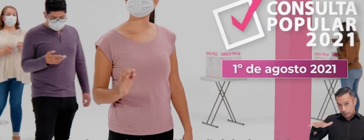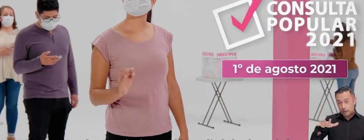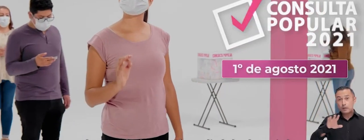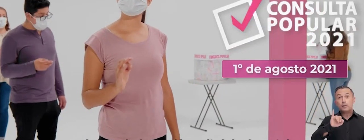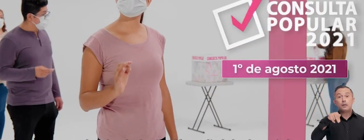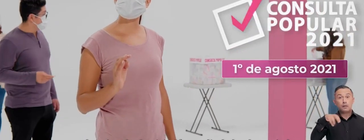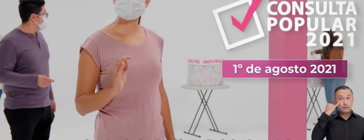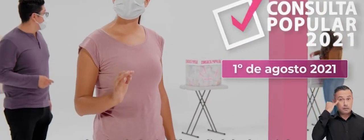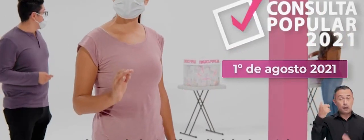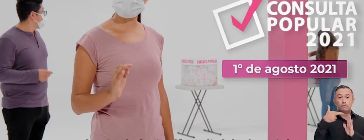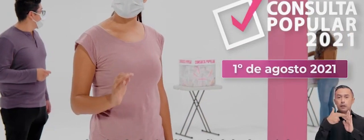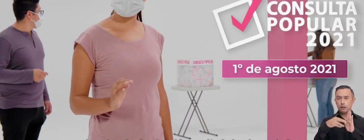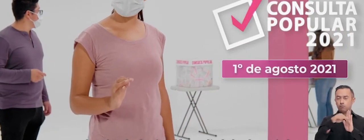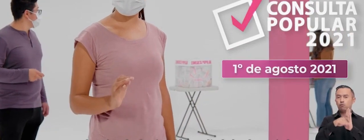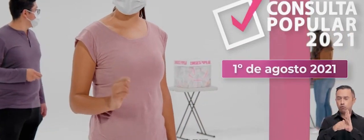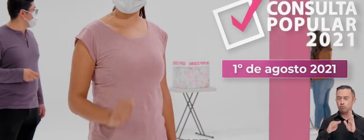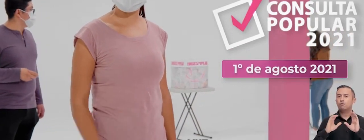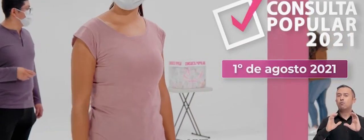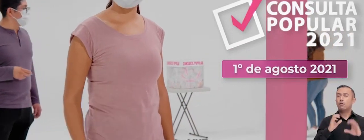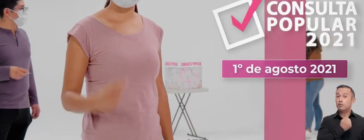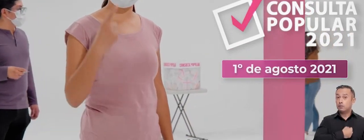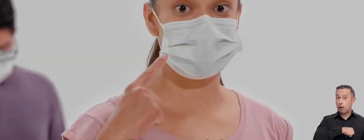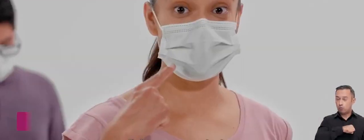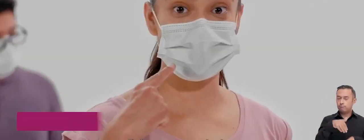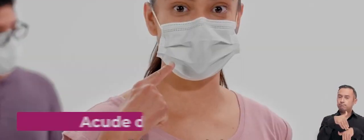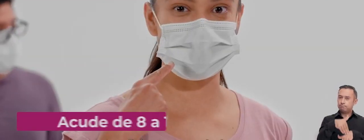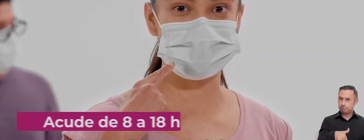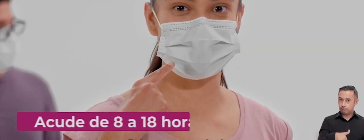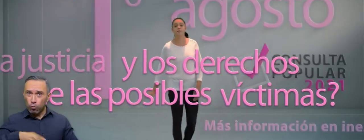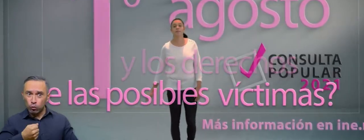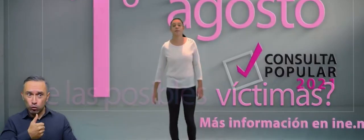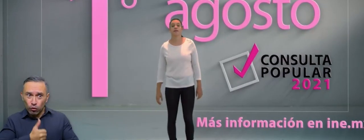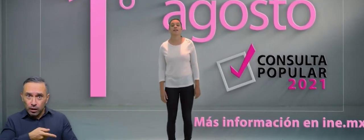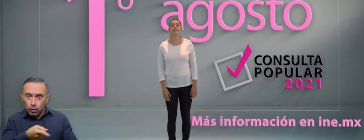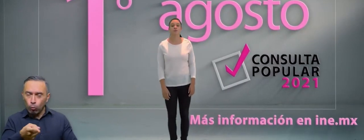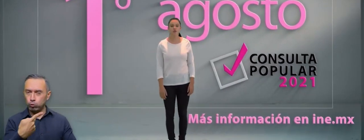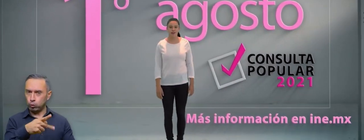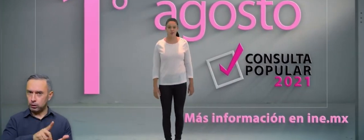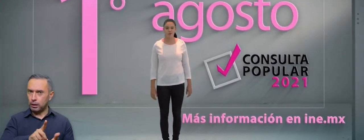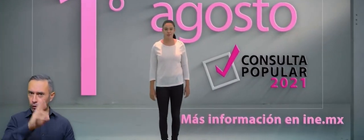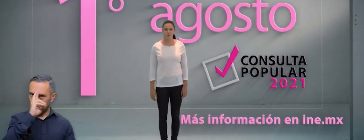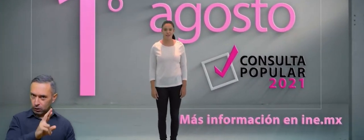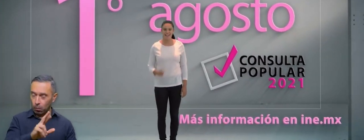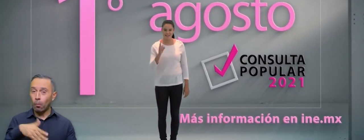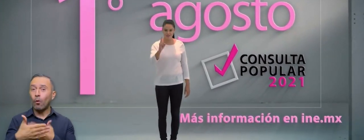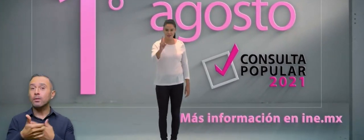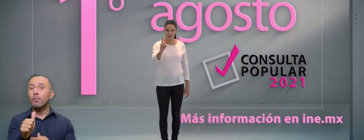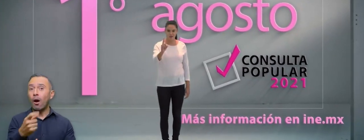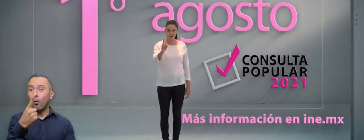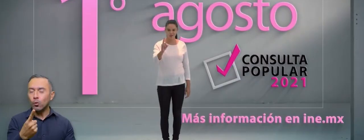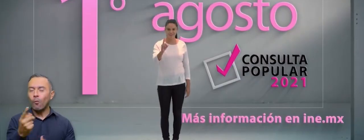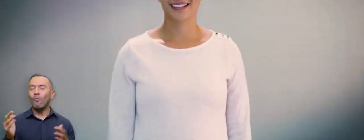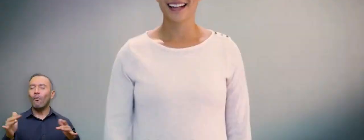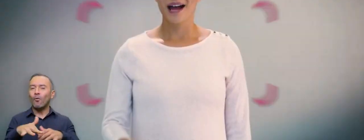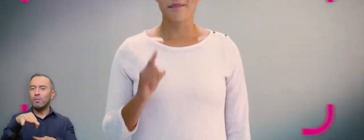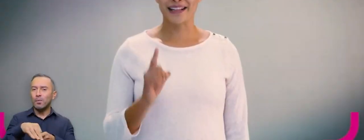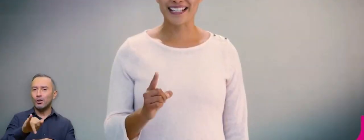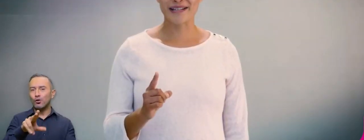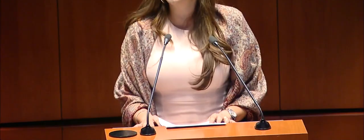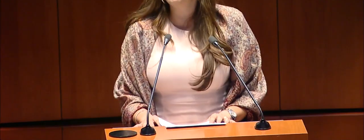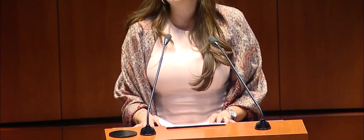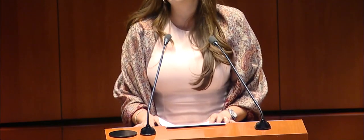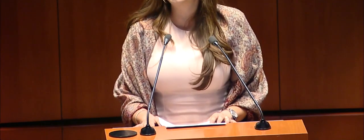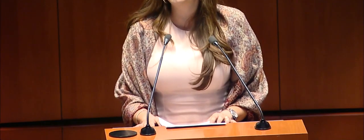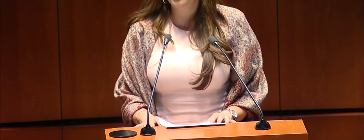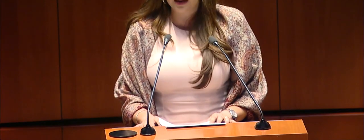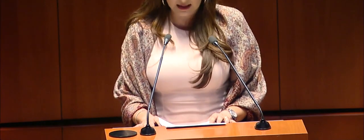Se vulnera su derecho a participar en este ejercicio que se llevará a cabo el próximo 1 de agosto, se advierte en el proyecto de las